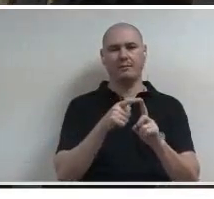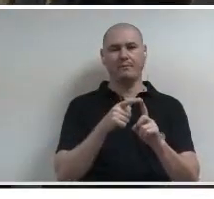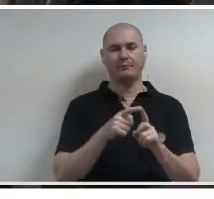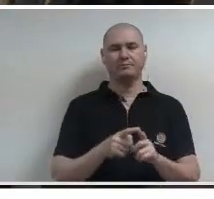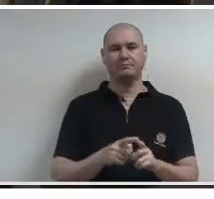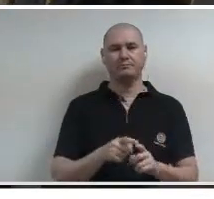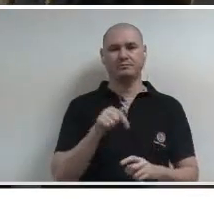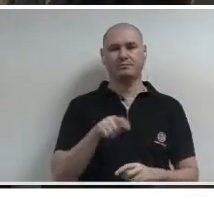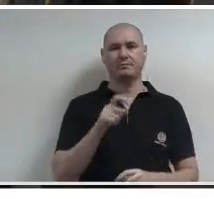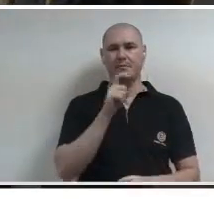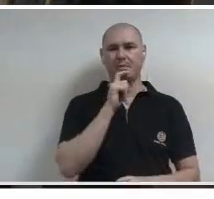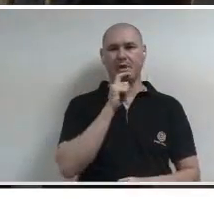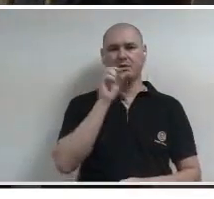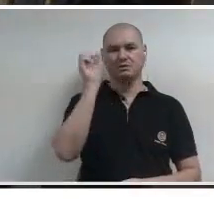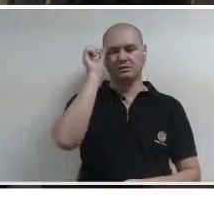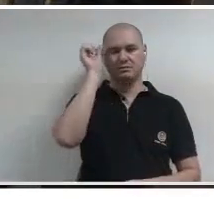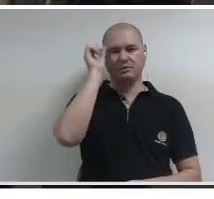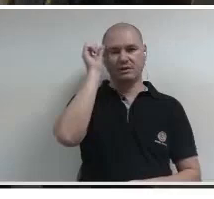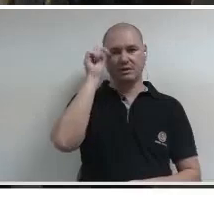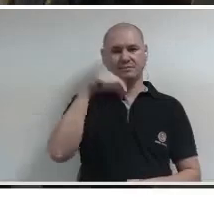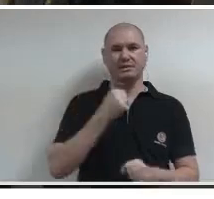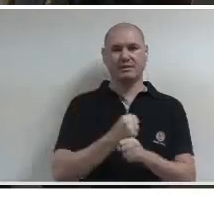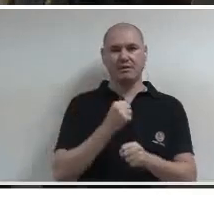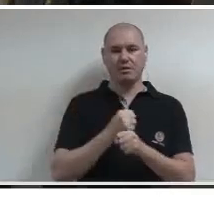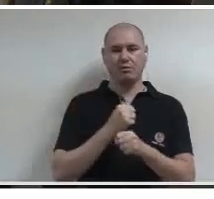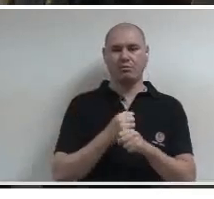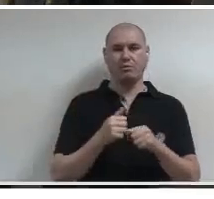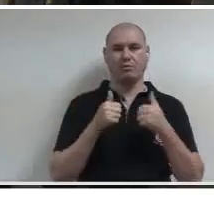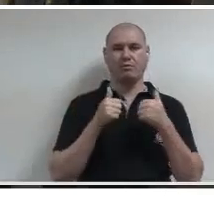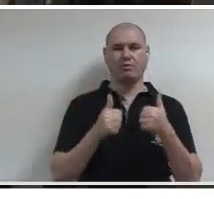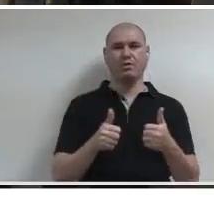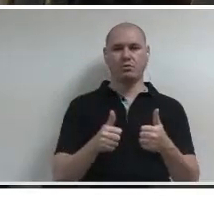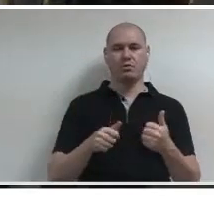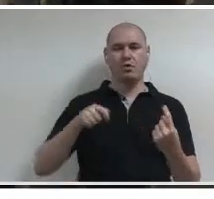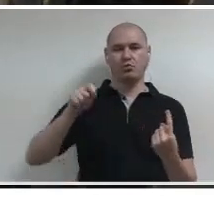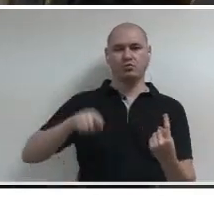hecho el mes de marzo, Guava ya proyecta, Curi.